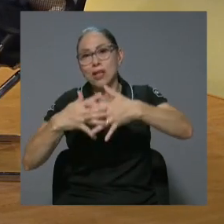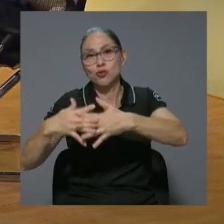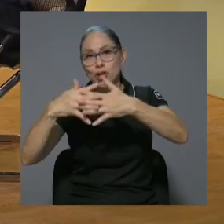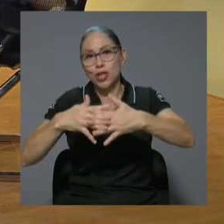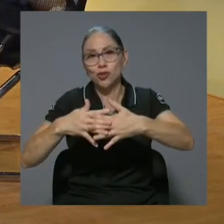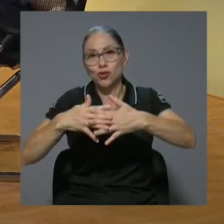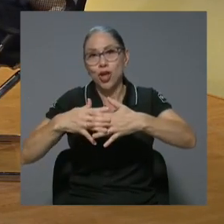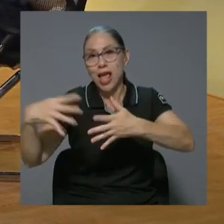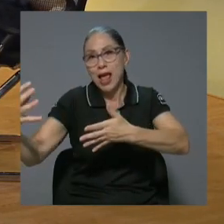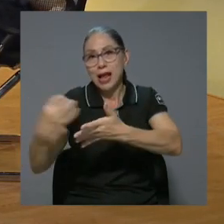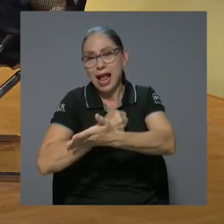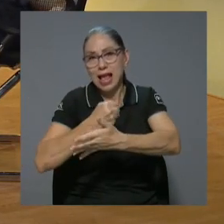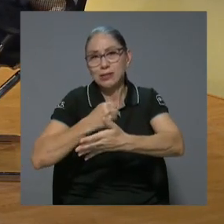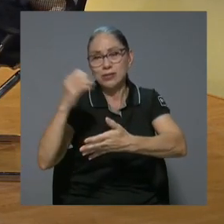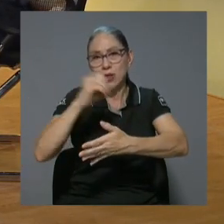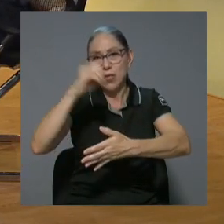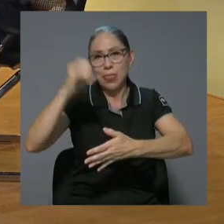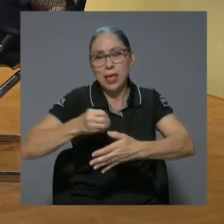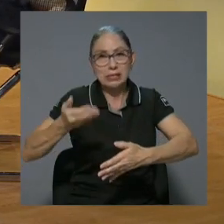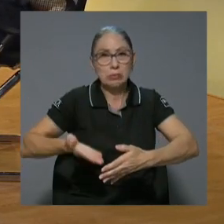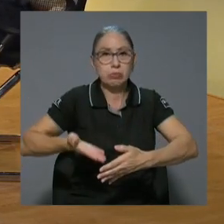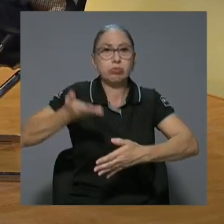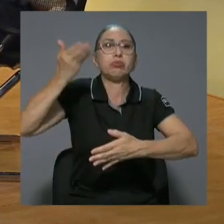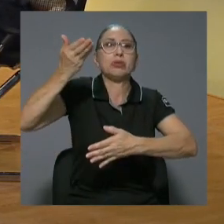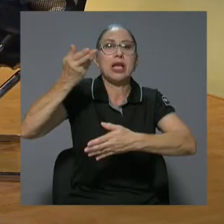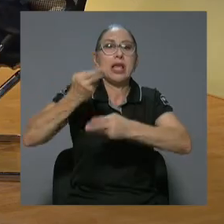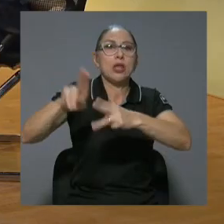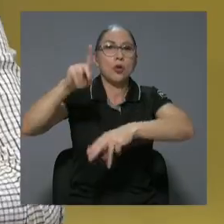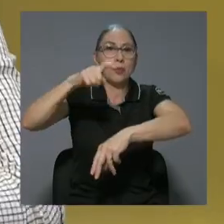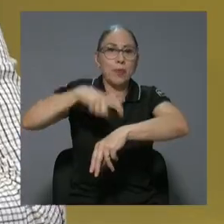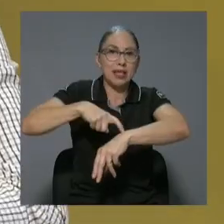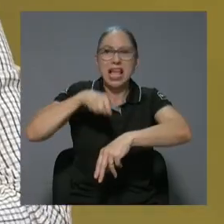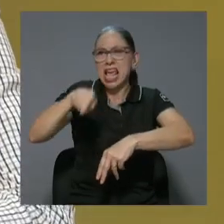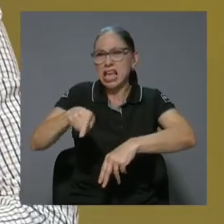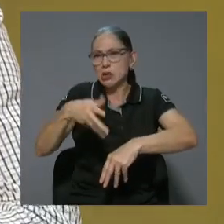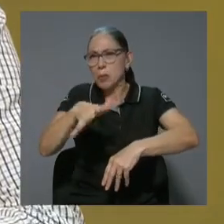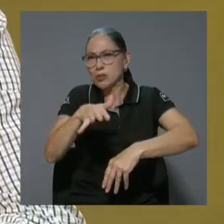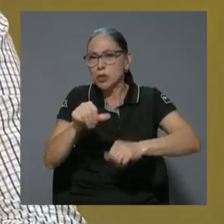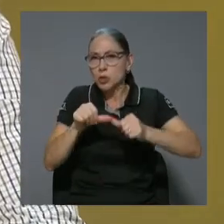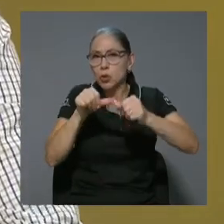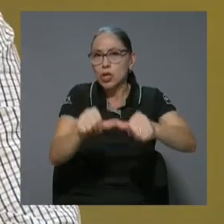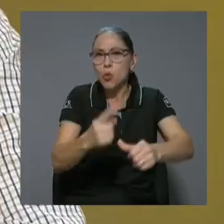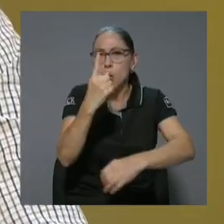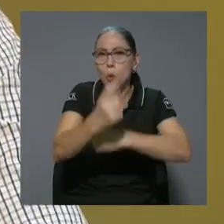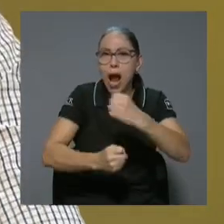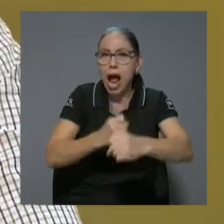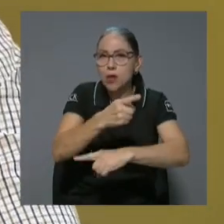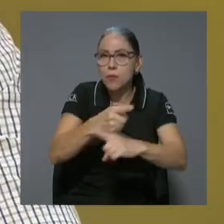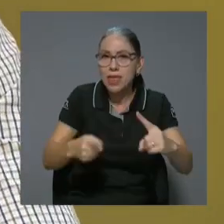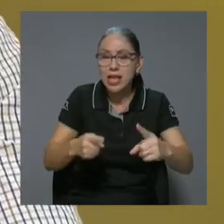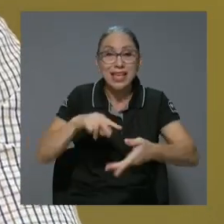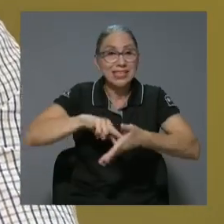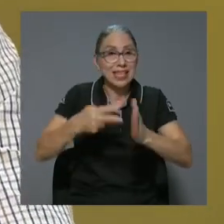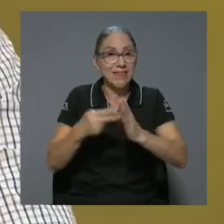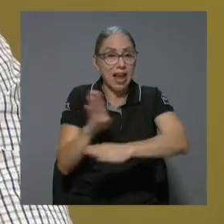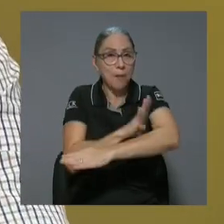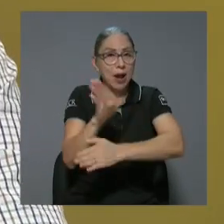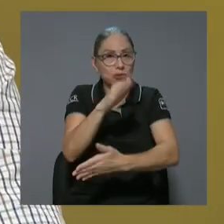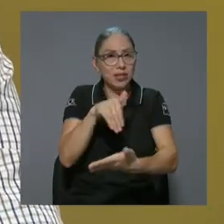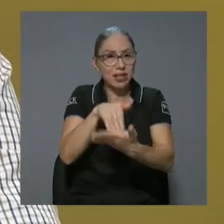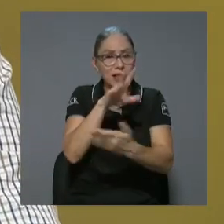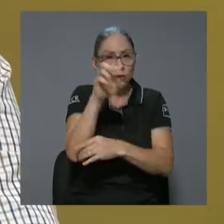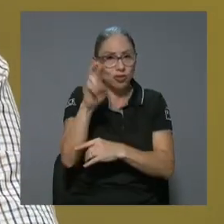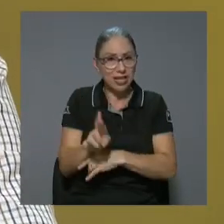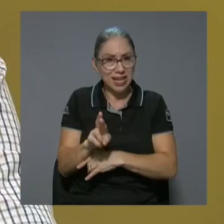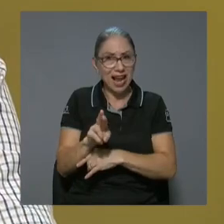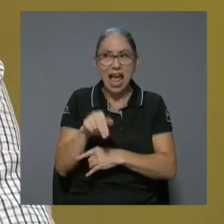muy elevadas en plazos cortos, y eso va a durar por lo menos un año y medio más. Entonces, eso significa que el Banco Central de Costa Rica, que es el Banco Central